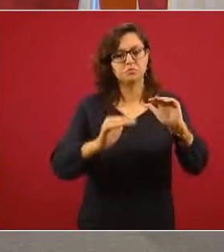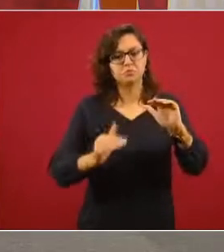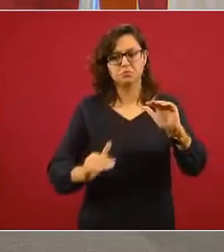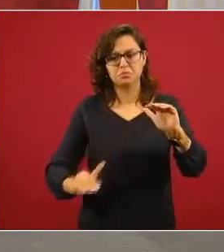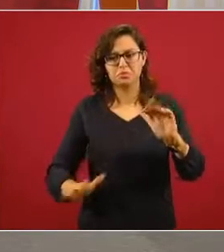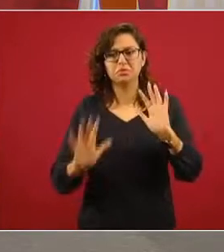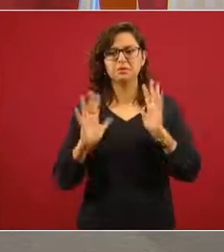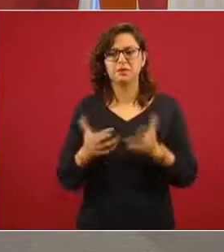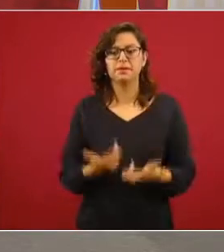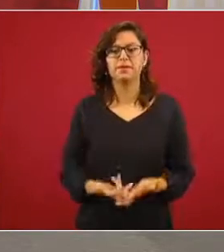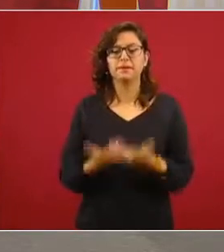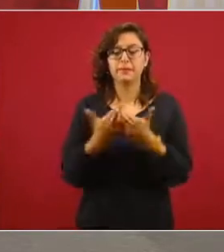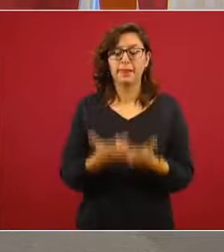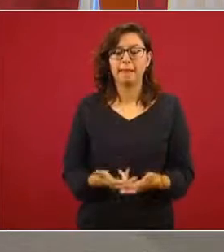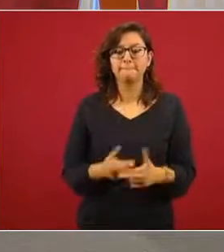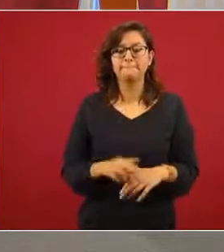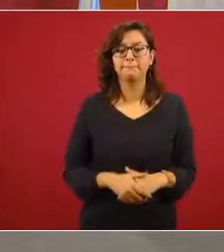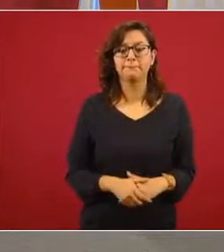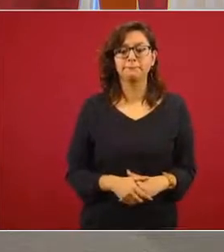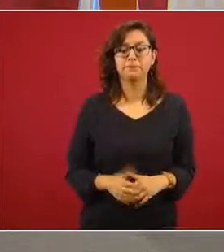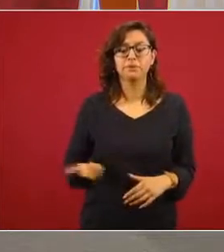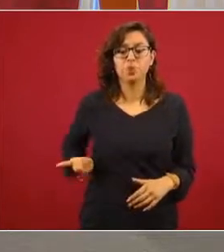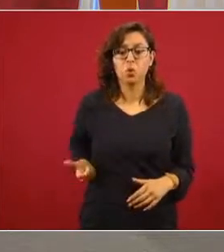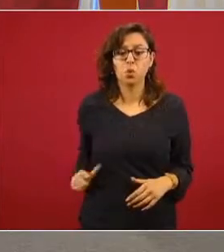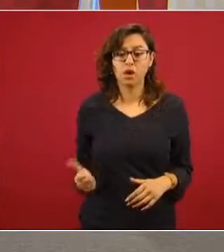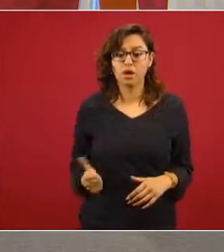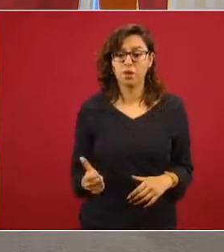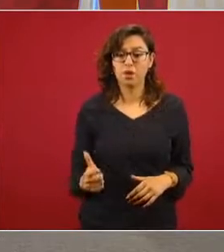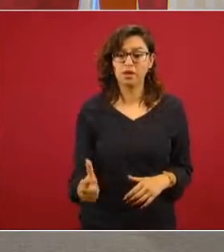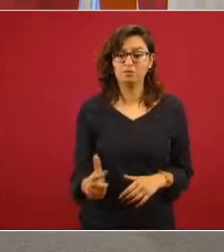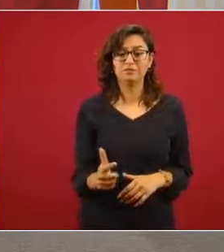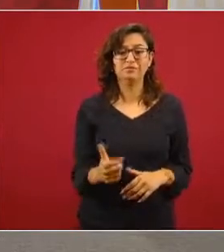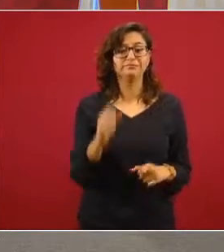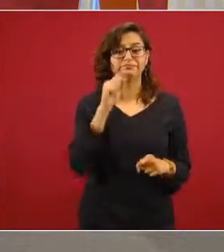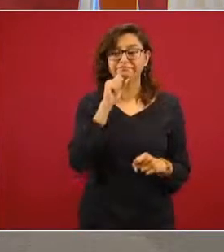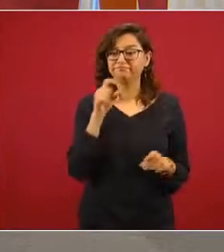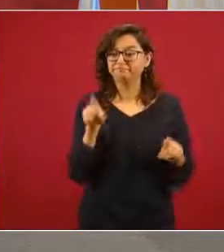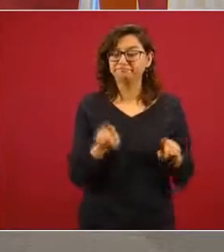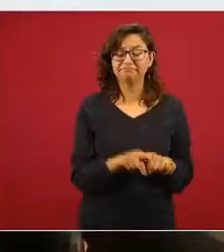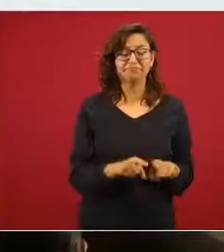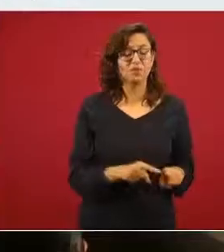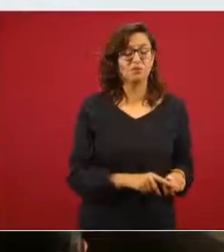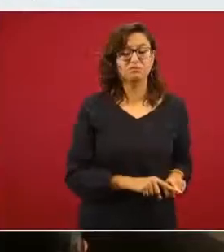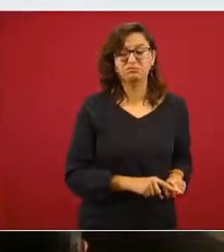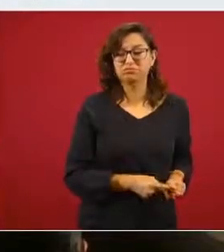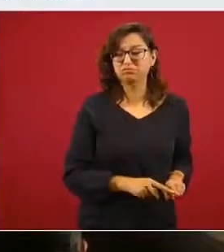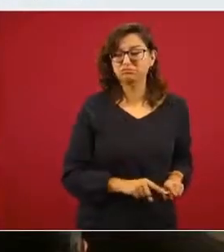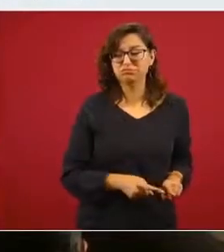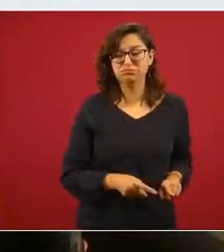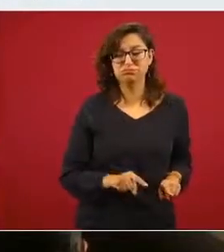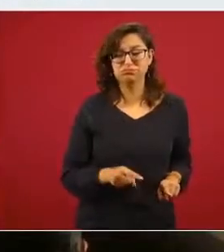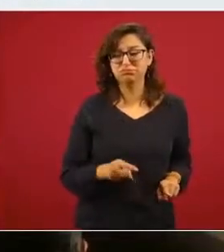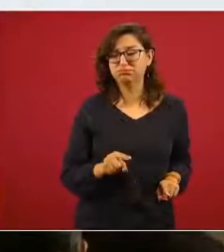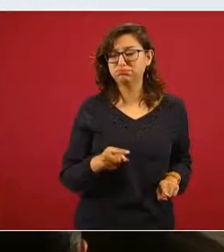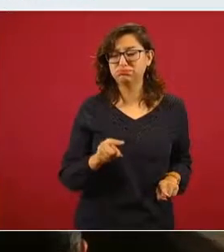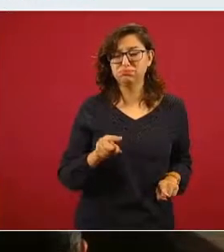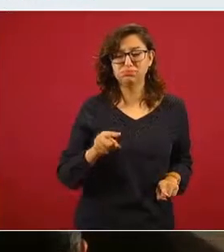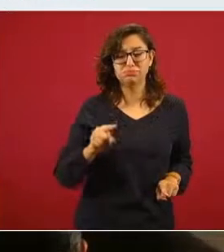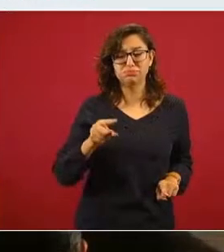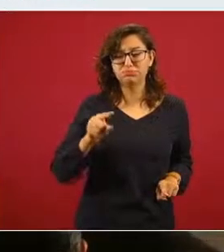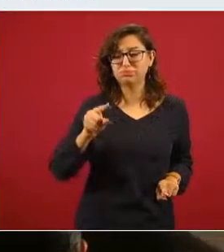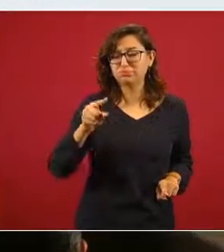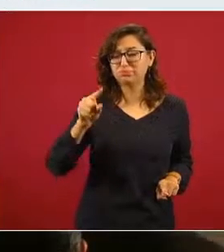Guanajuato. Guanajuato tuvo un crecimiento sostenido durante toda la Jornada Nacional de Sana Distancia, siguió en ascenso su